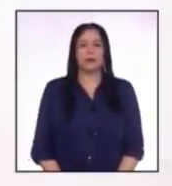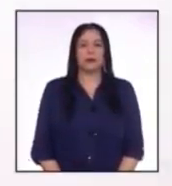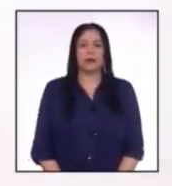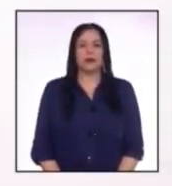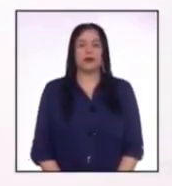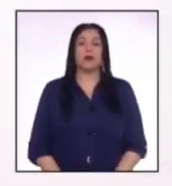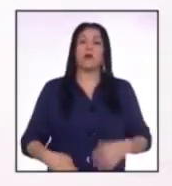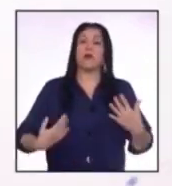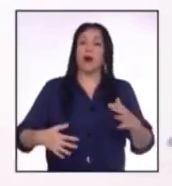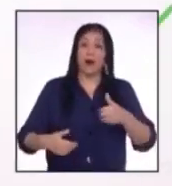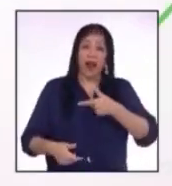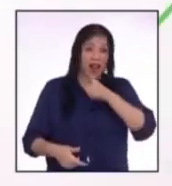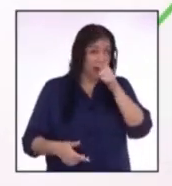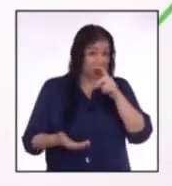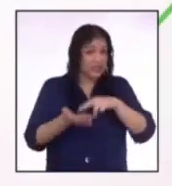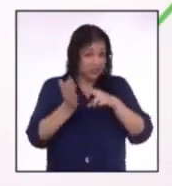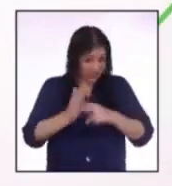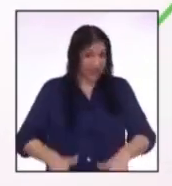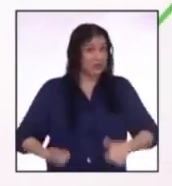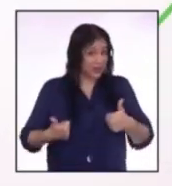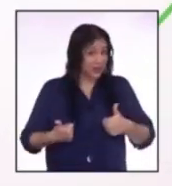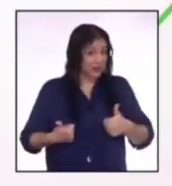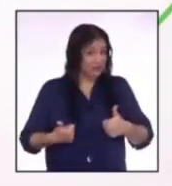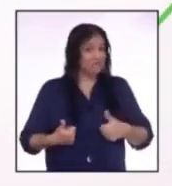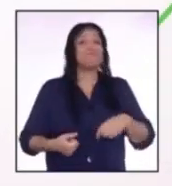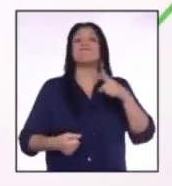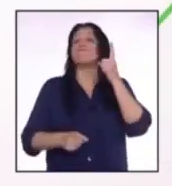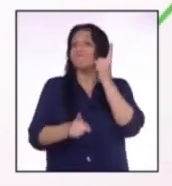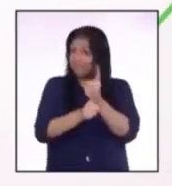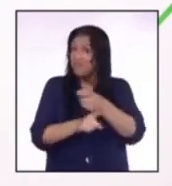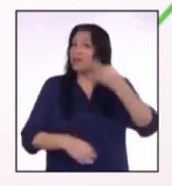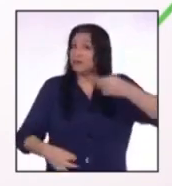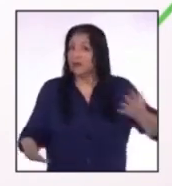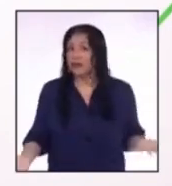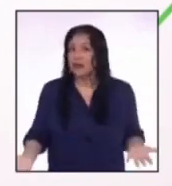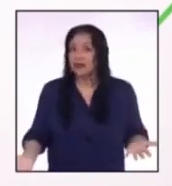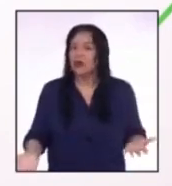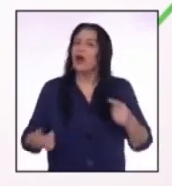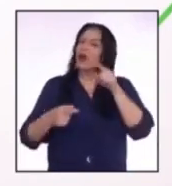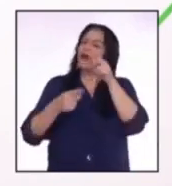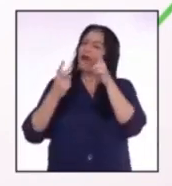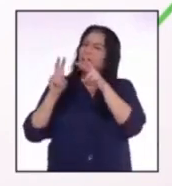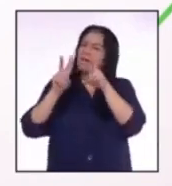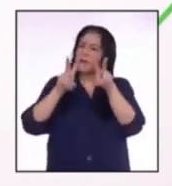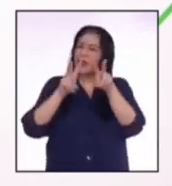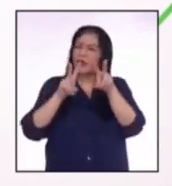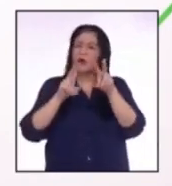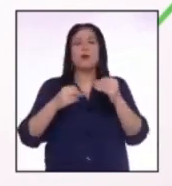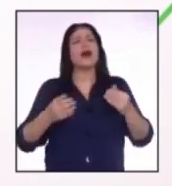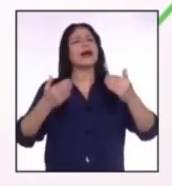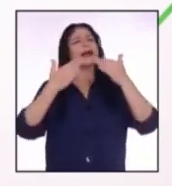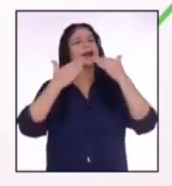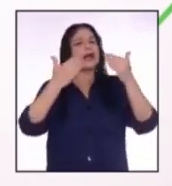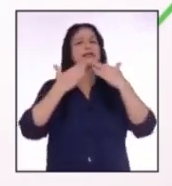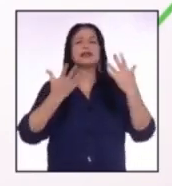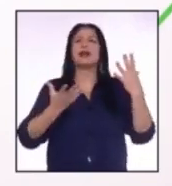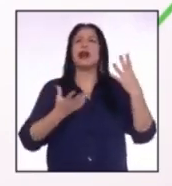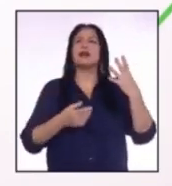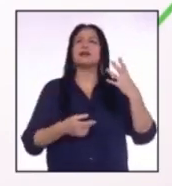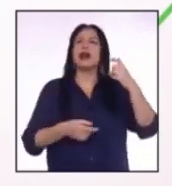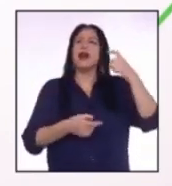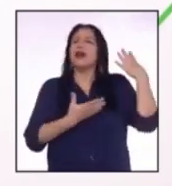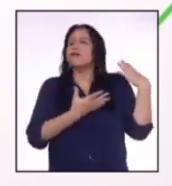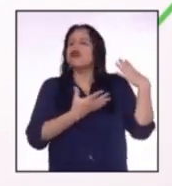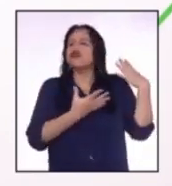el agua es vida totalmente cierto se dieron cuenta que en gracias a que las tradiciones de